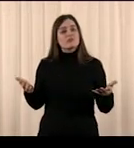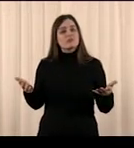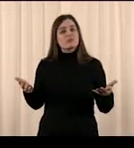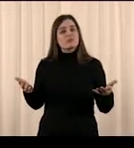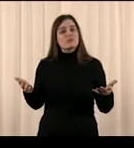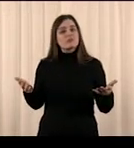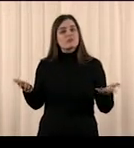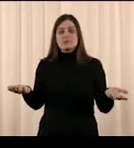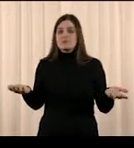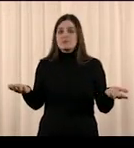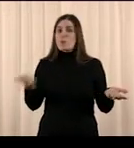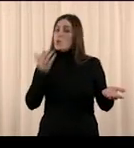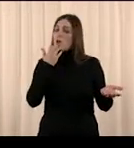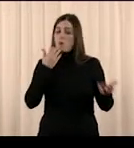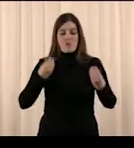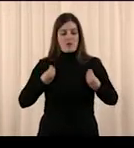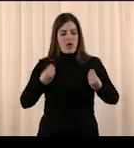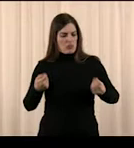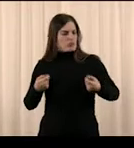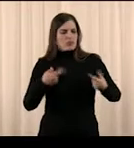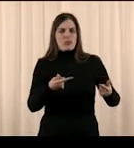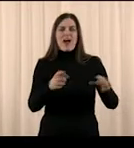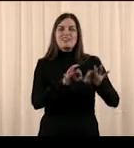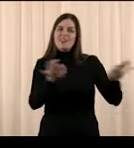Añade la sencillez a la vida